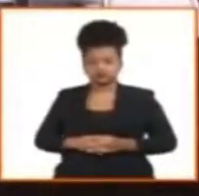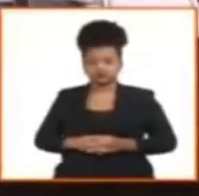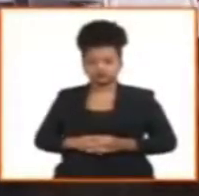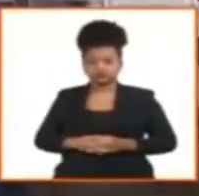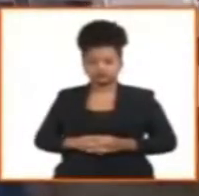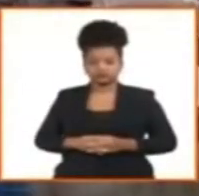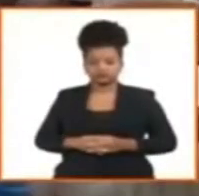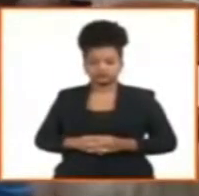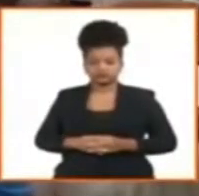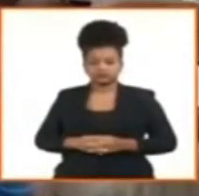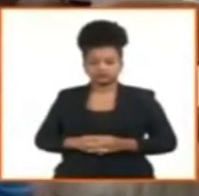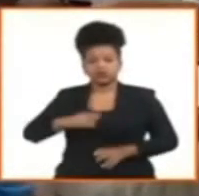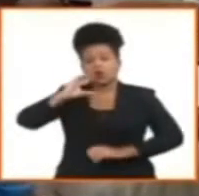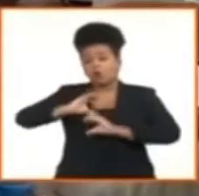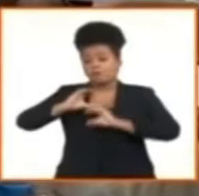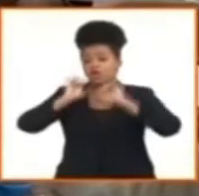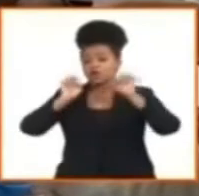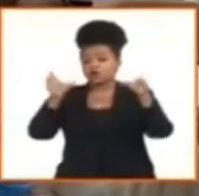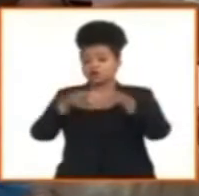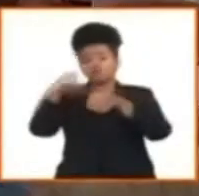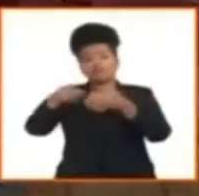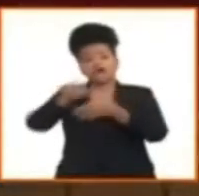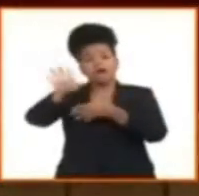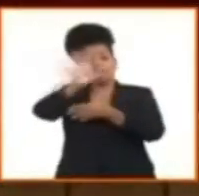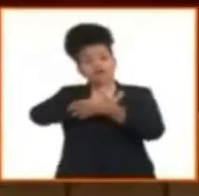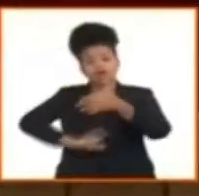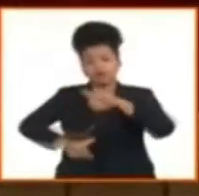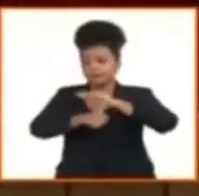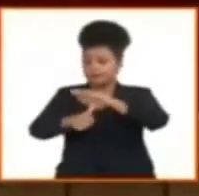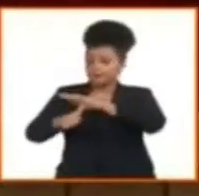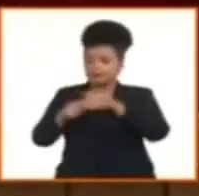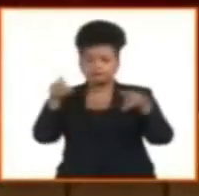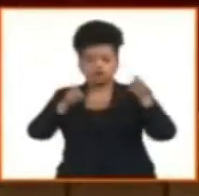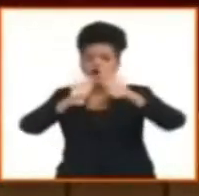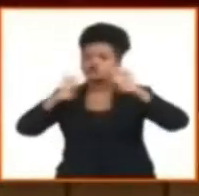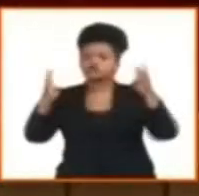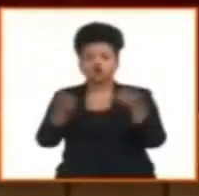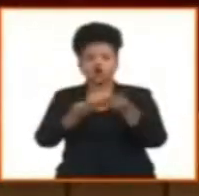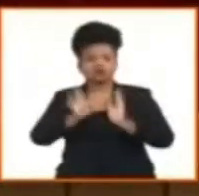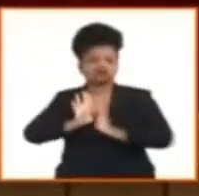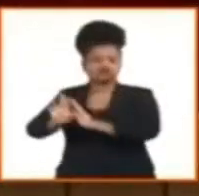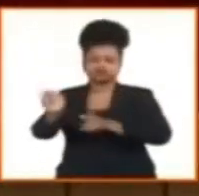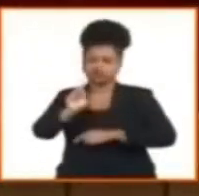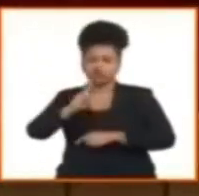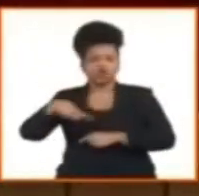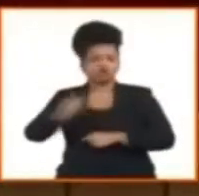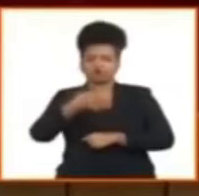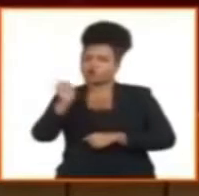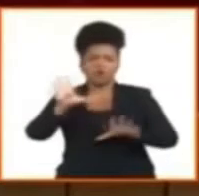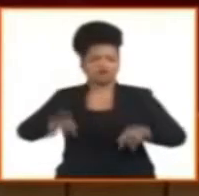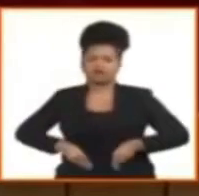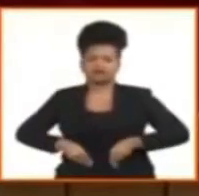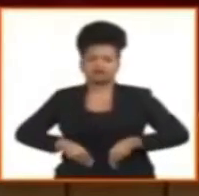Una cumbre de todos con igualdad de condiciones, porque somos soberanos y no aceptamos la hegemonía imperial de